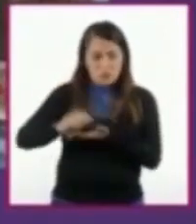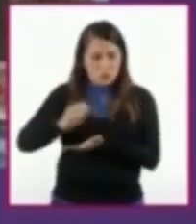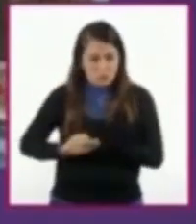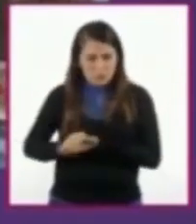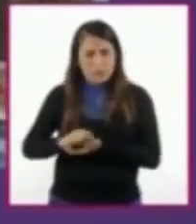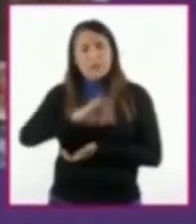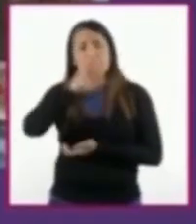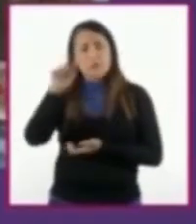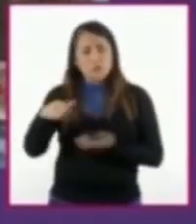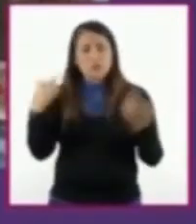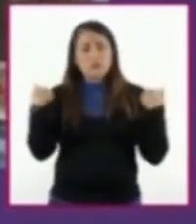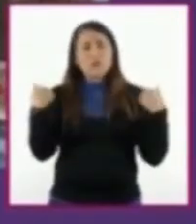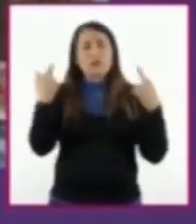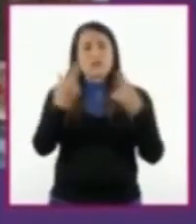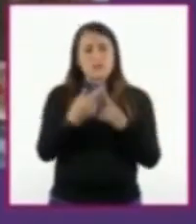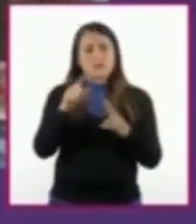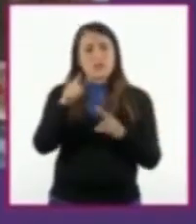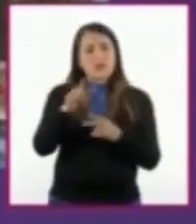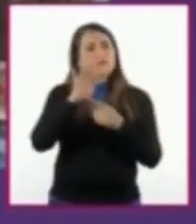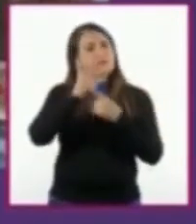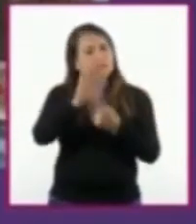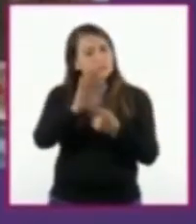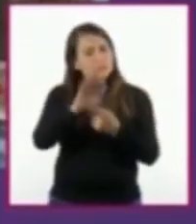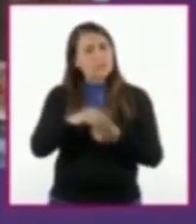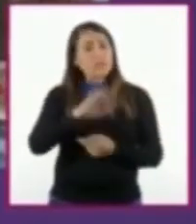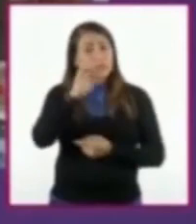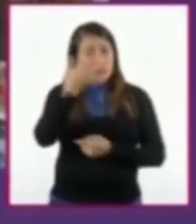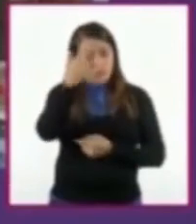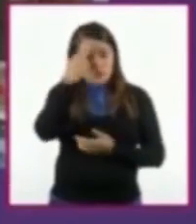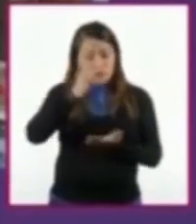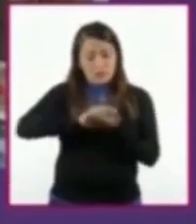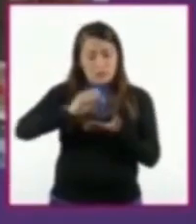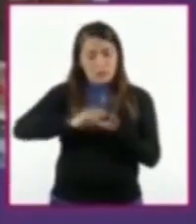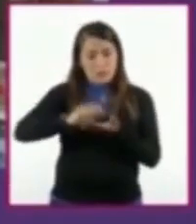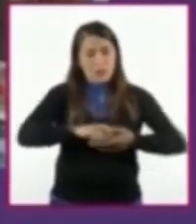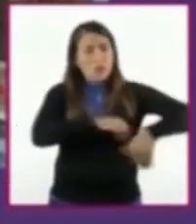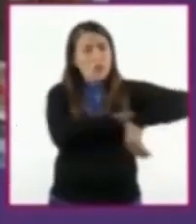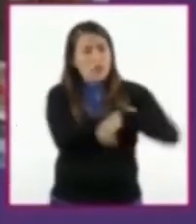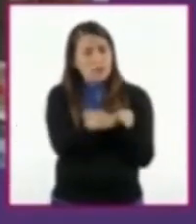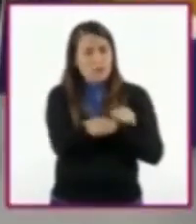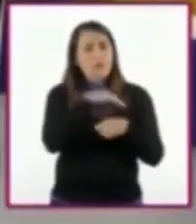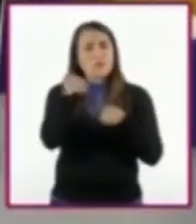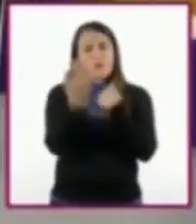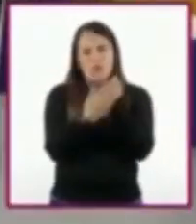o maestro de tecnología. No olviden guardar sus apuntes para la próxima